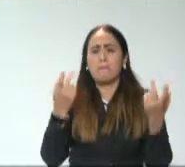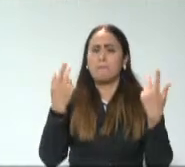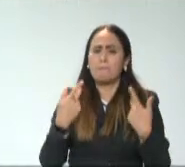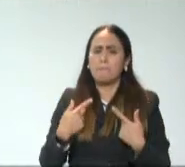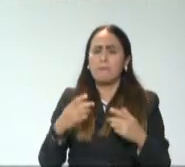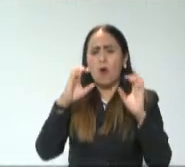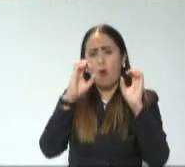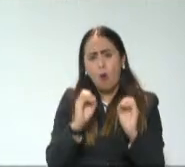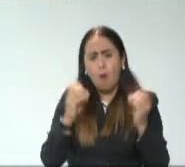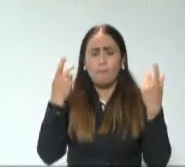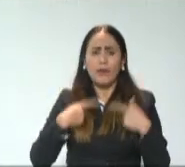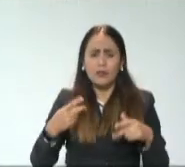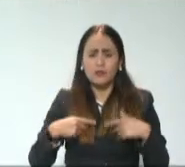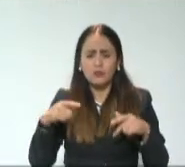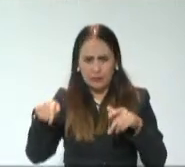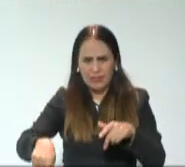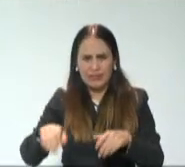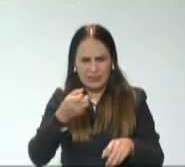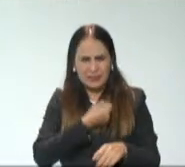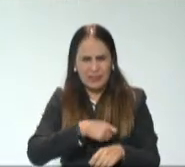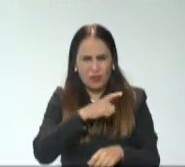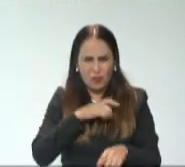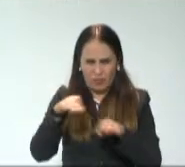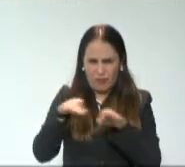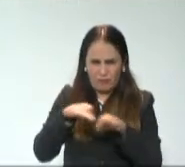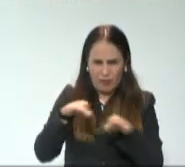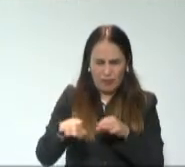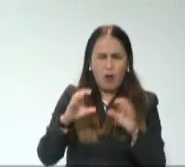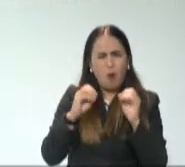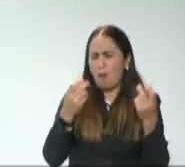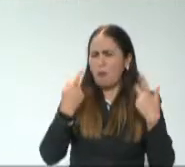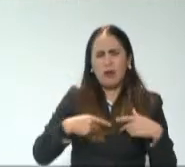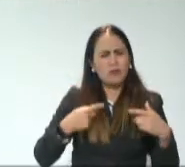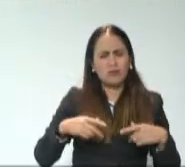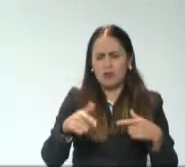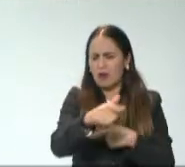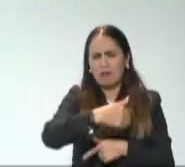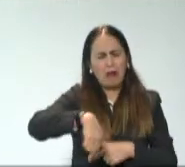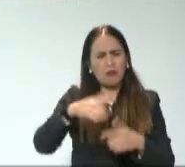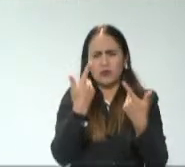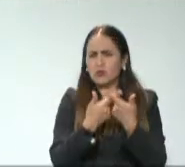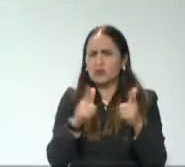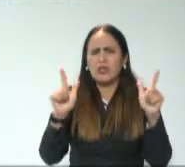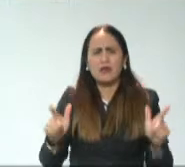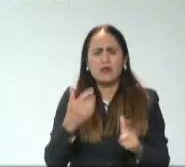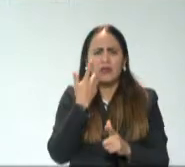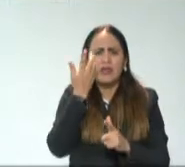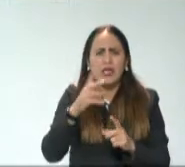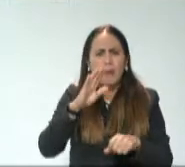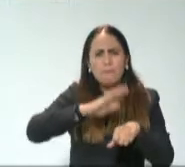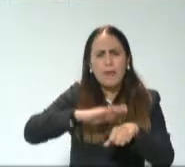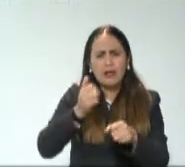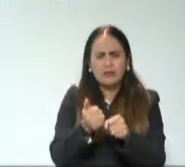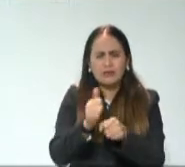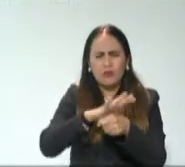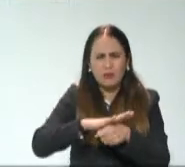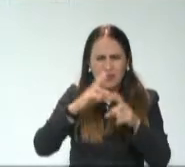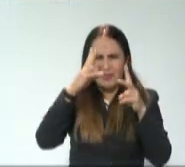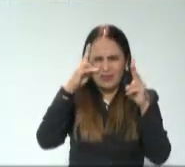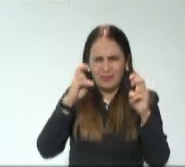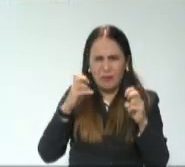de salud o para el público en general que quisiera conocer un poco más de la enfermedad ya han llegado a tener